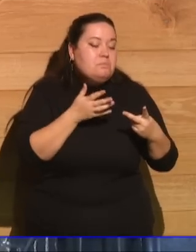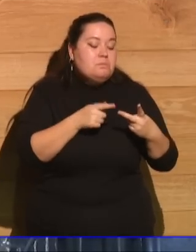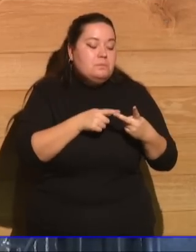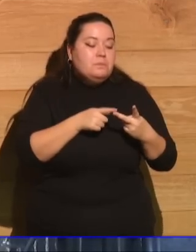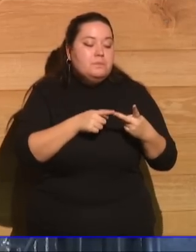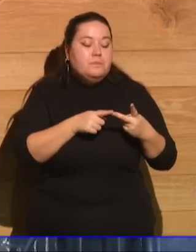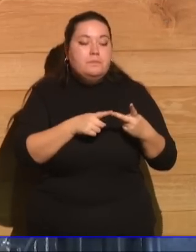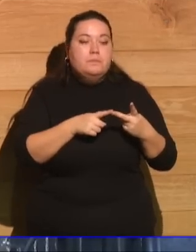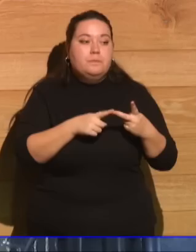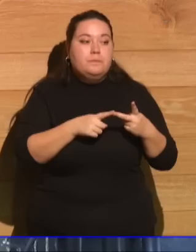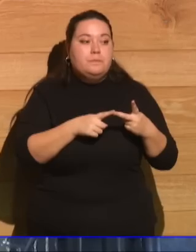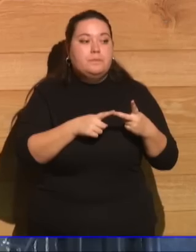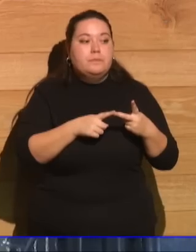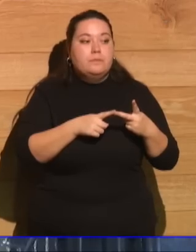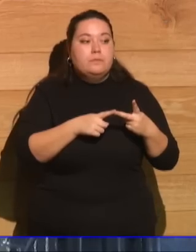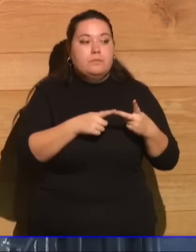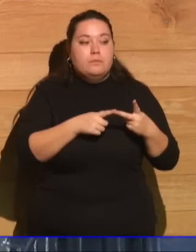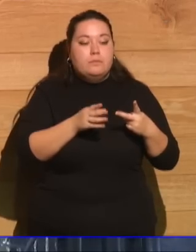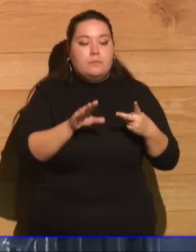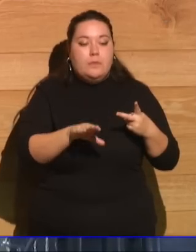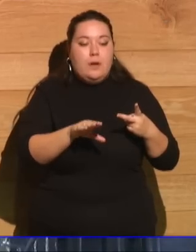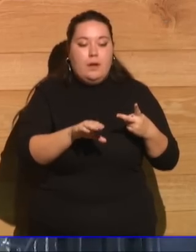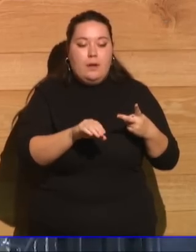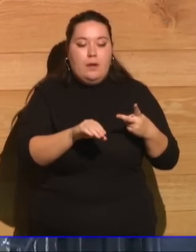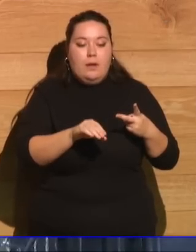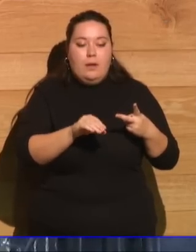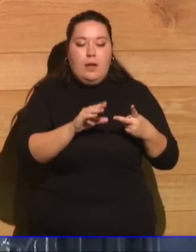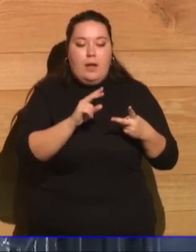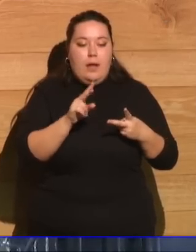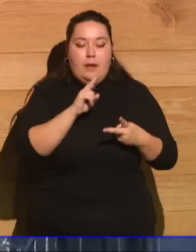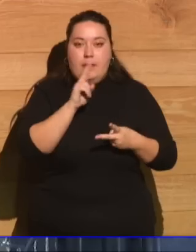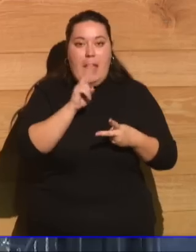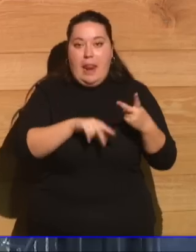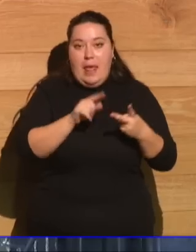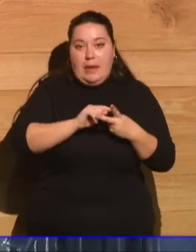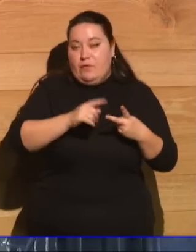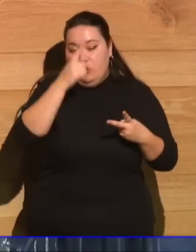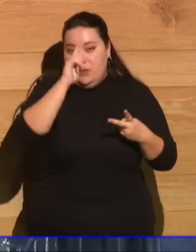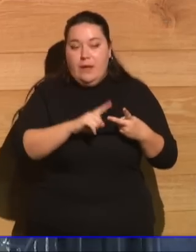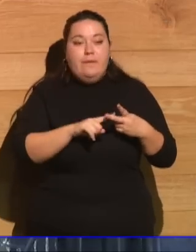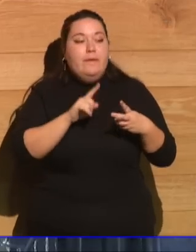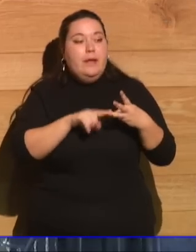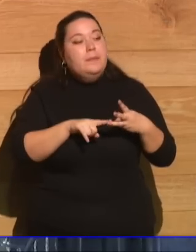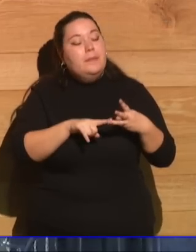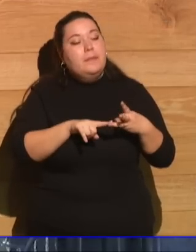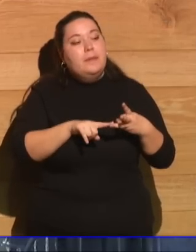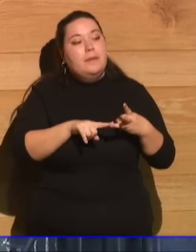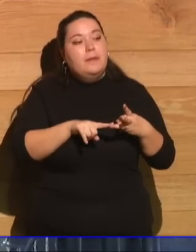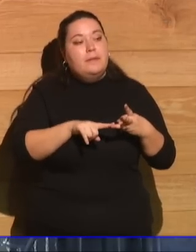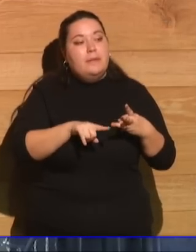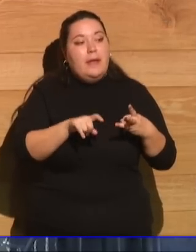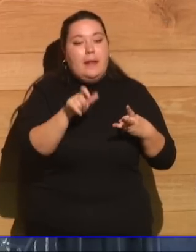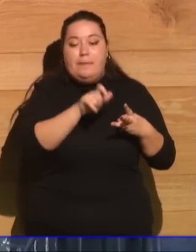sobre el analfabetismo, la homosexualidad, la dificultad de ser humano,